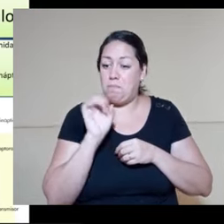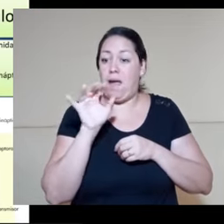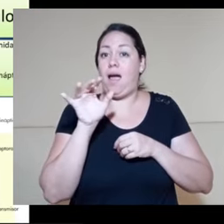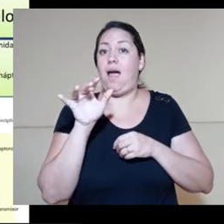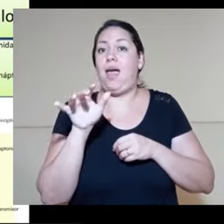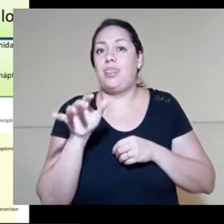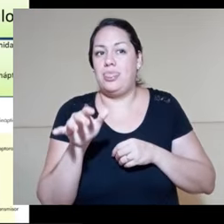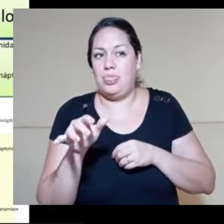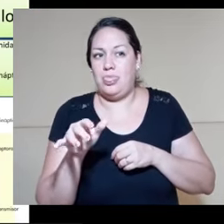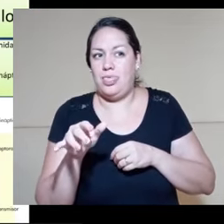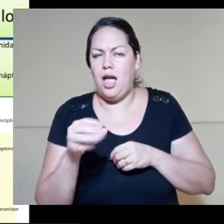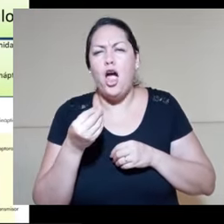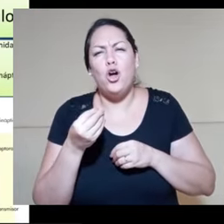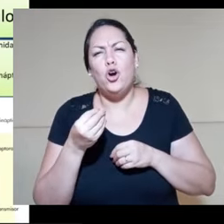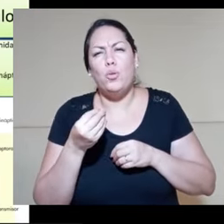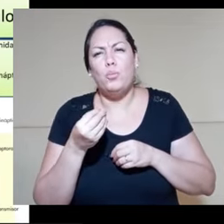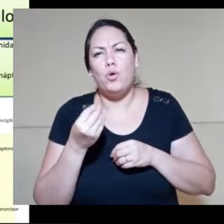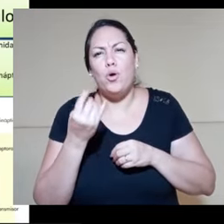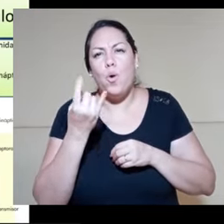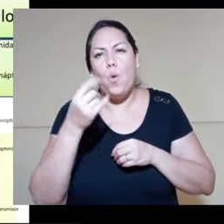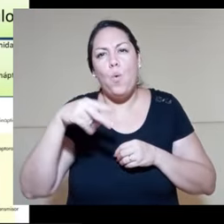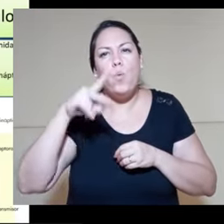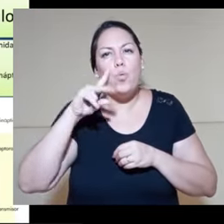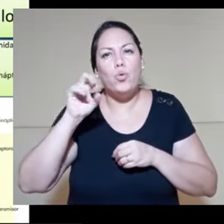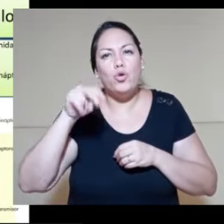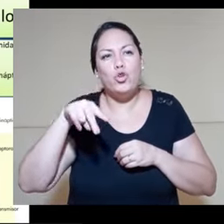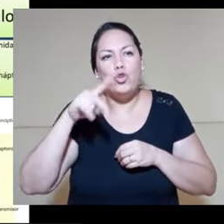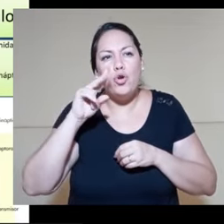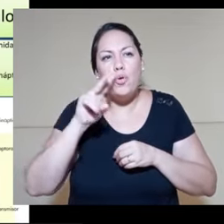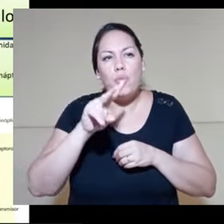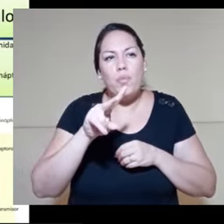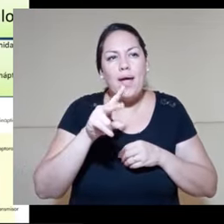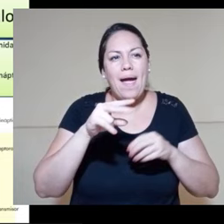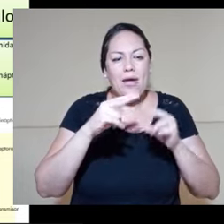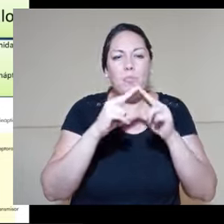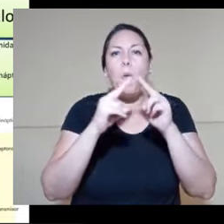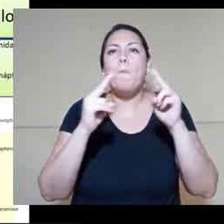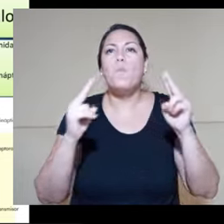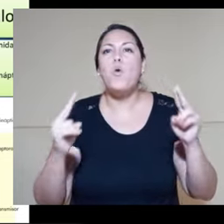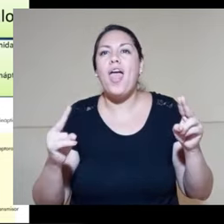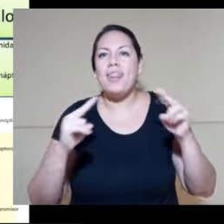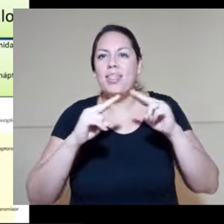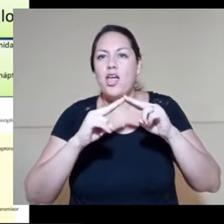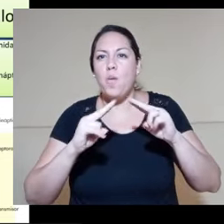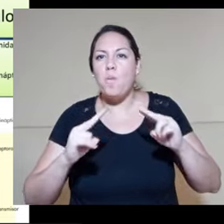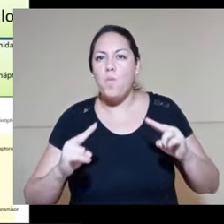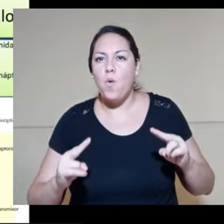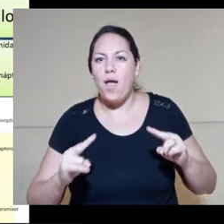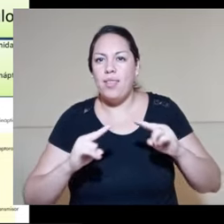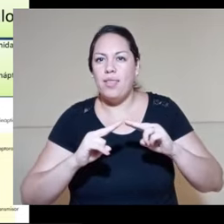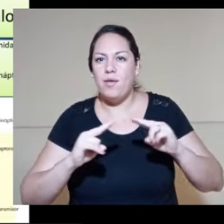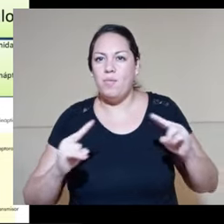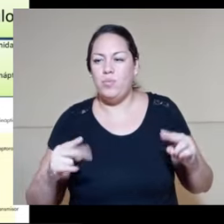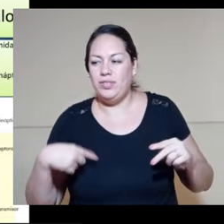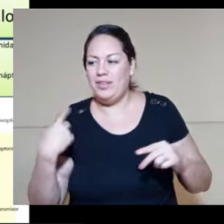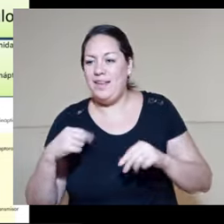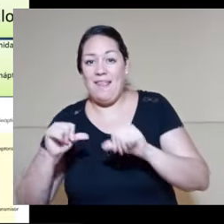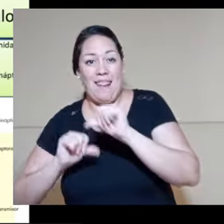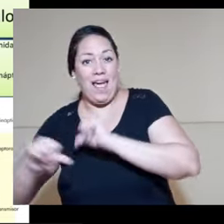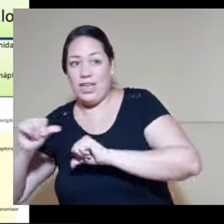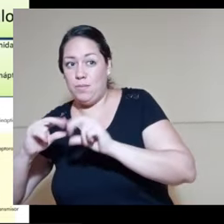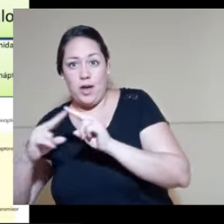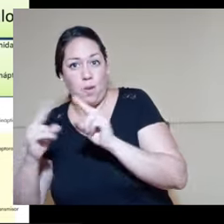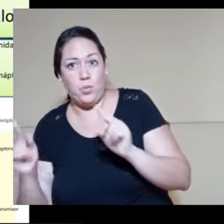un pasaje de corriente de electricidad, a partir de uniones. Fíjense que acá tiene que haber uniones, hay puentes, acá